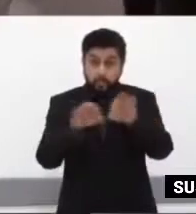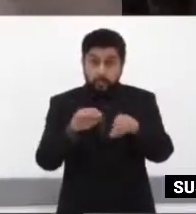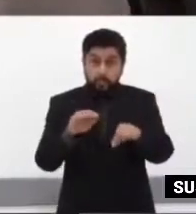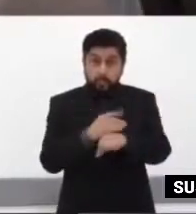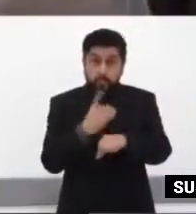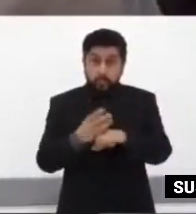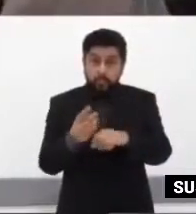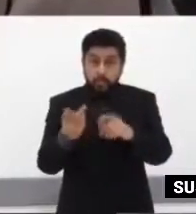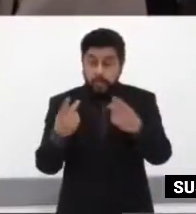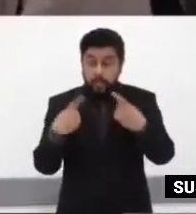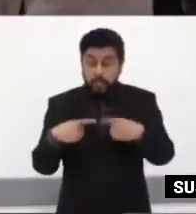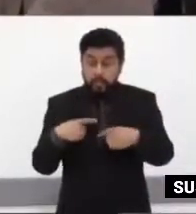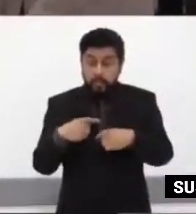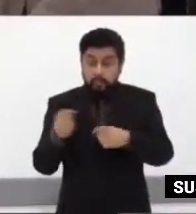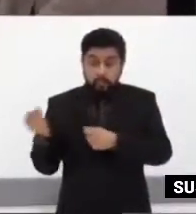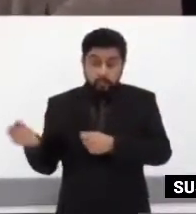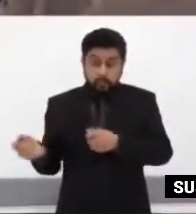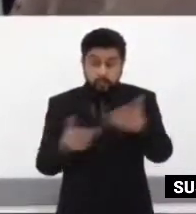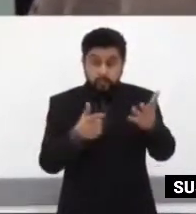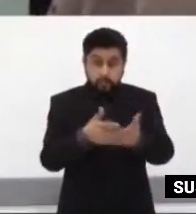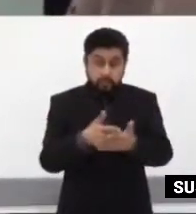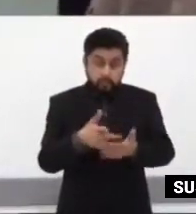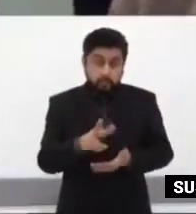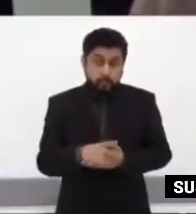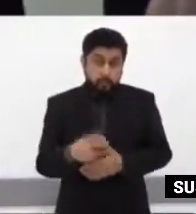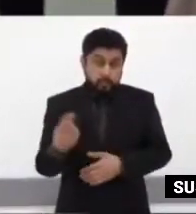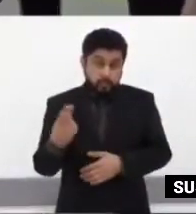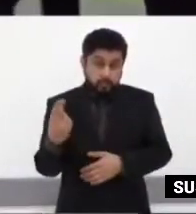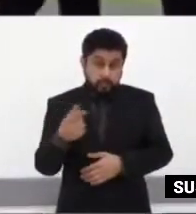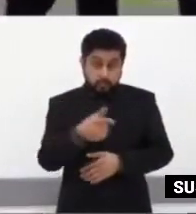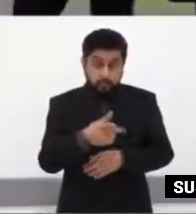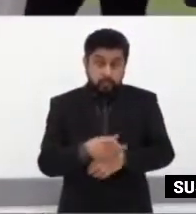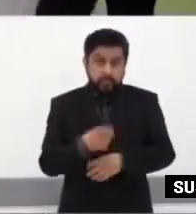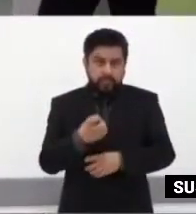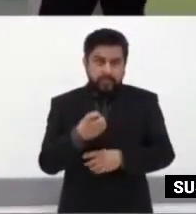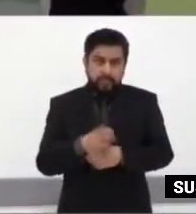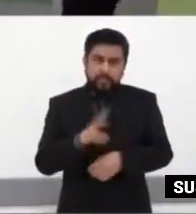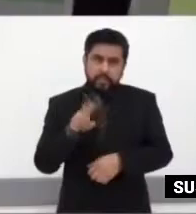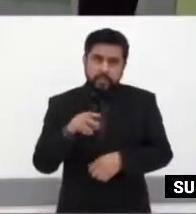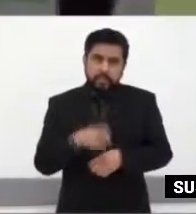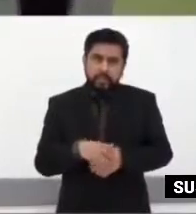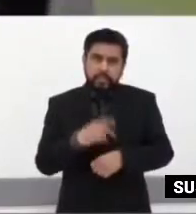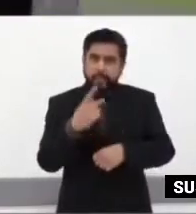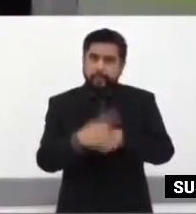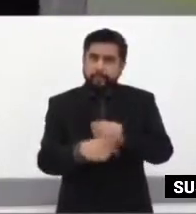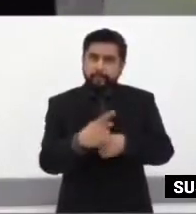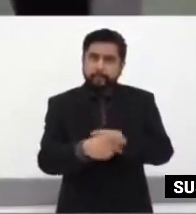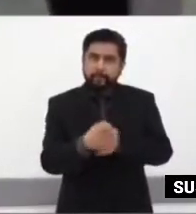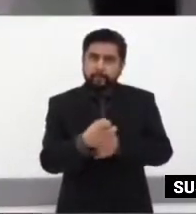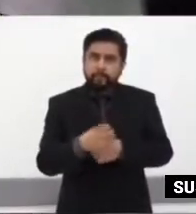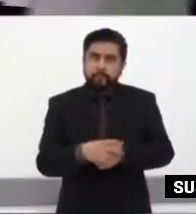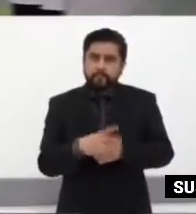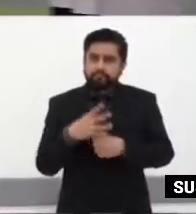llega a terapia intensiva es potencialmente se infecta.